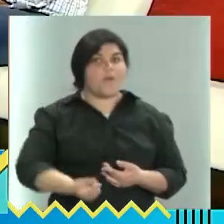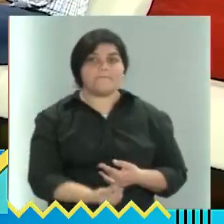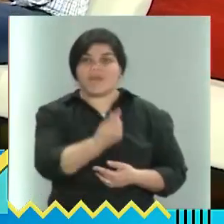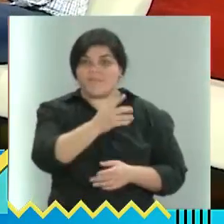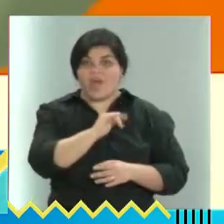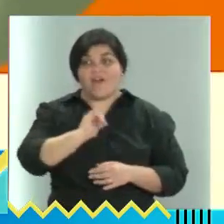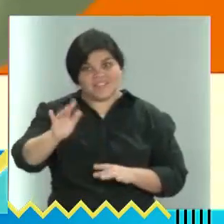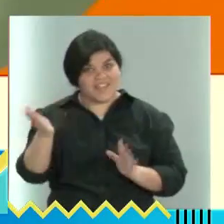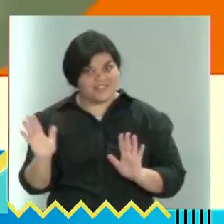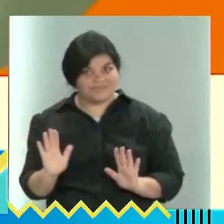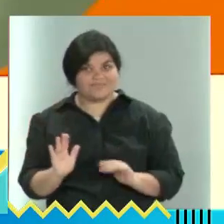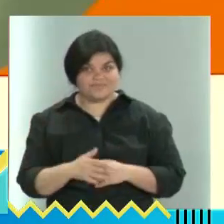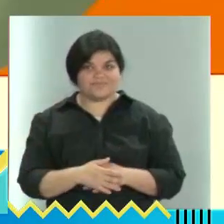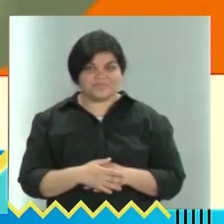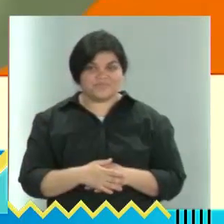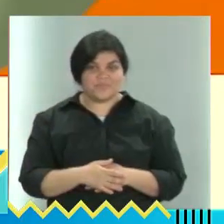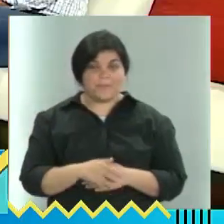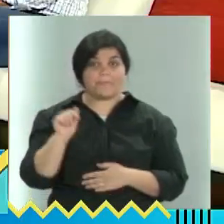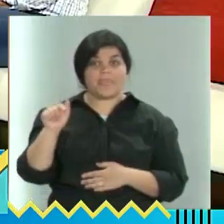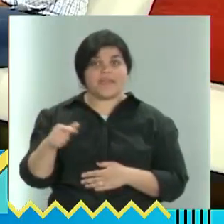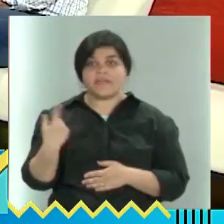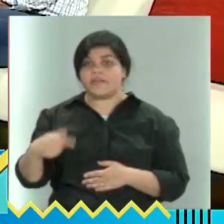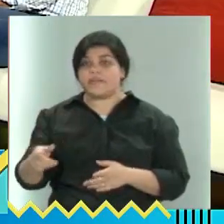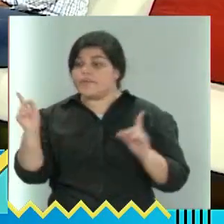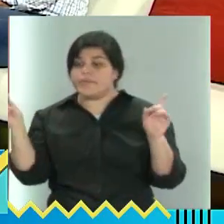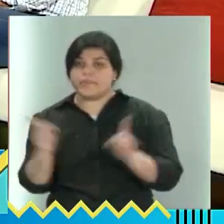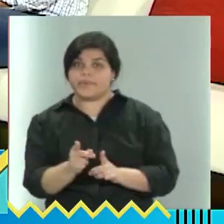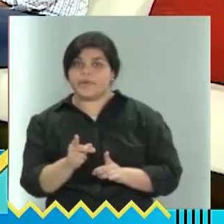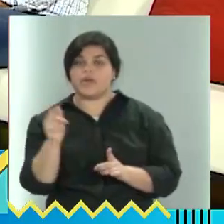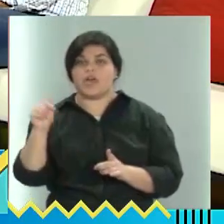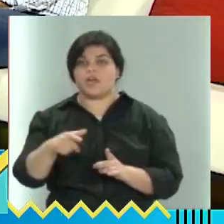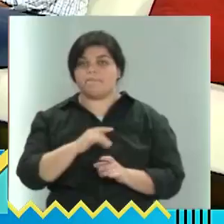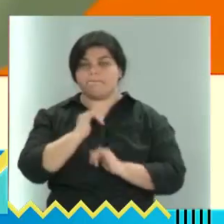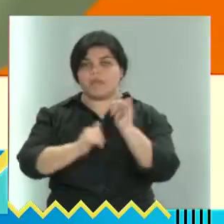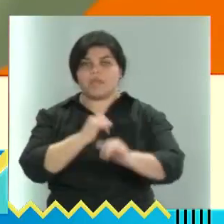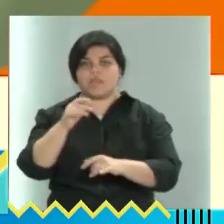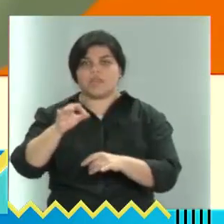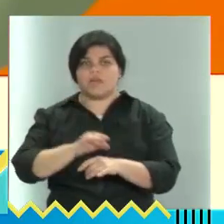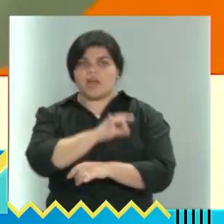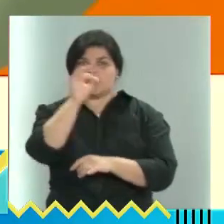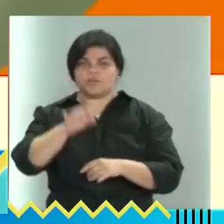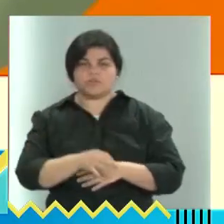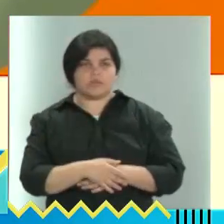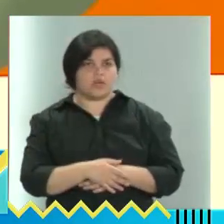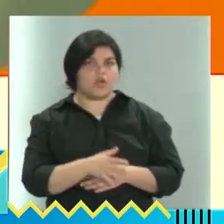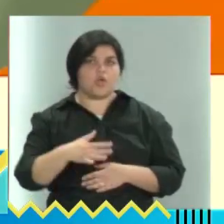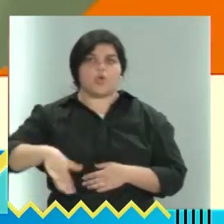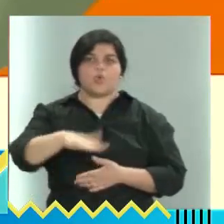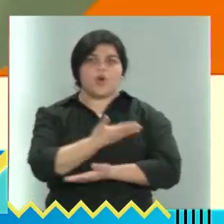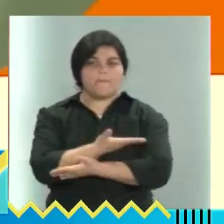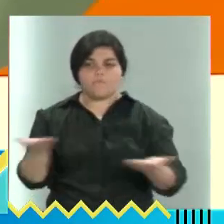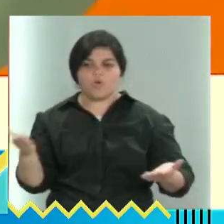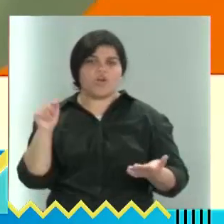avisales. ¿Qué dirías en muy pocas palabras respecto a este desafío de la arquitectura en Mendoza? Usar más el espacio público, sin